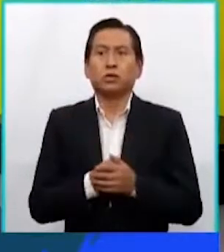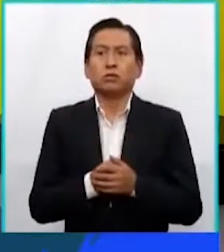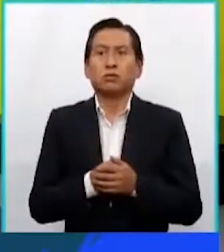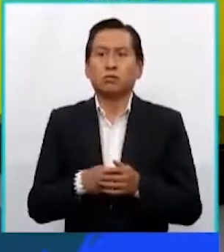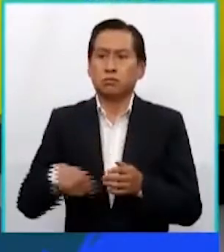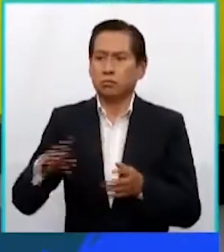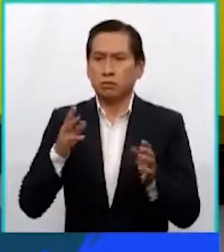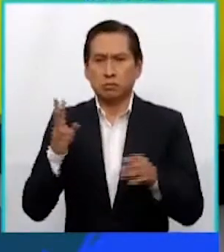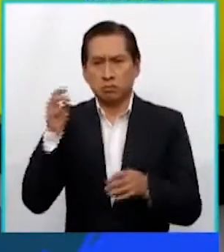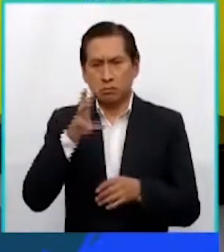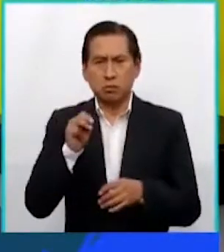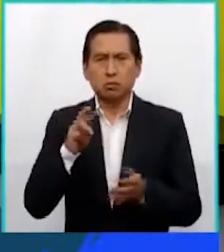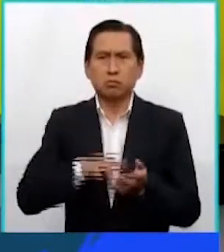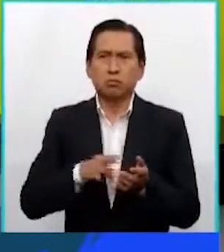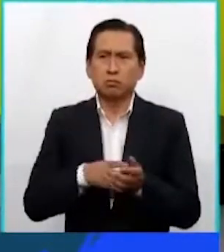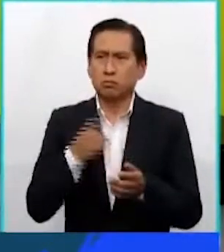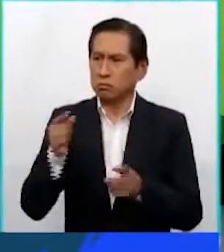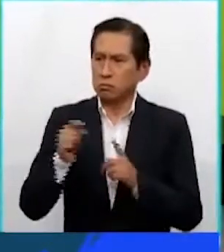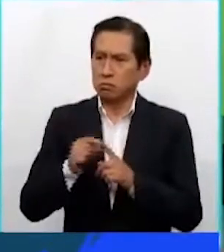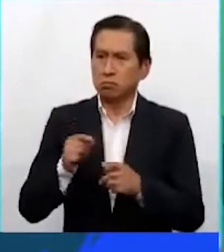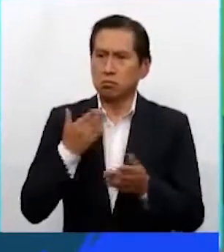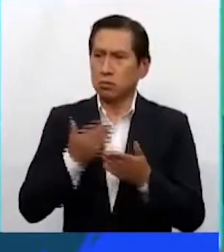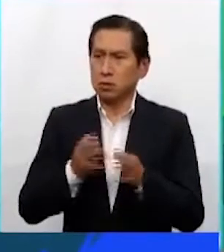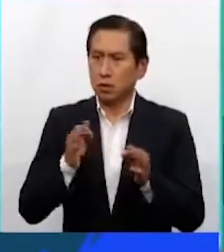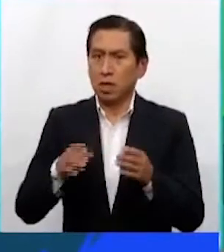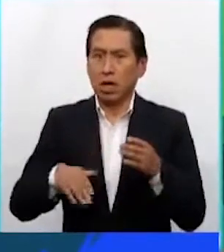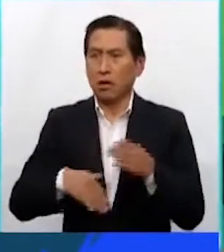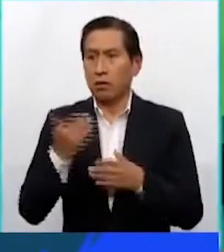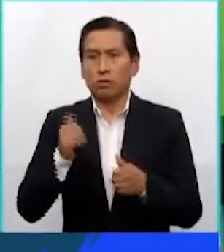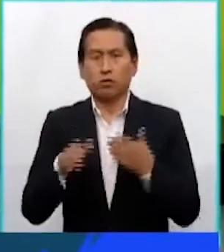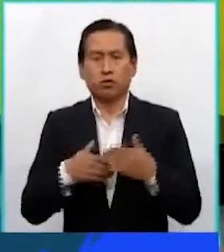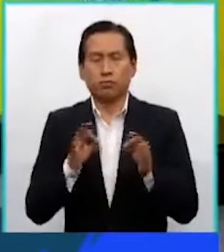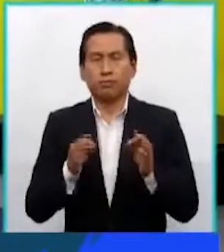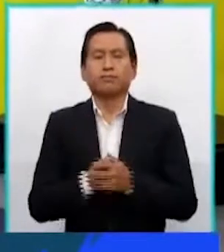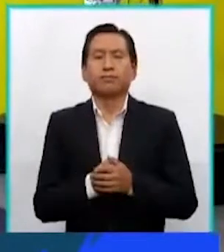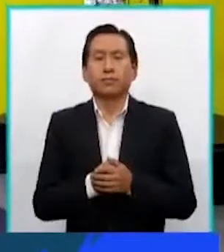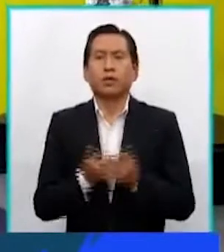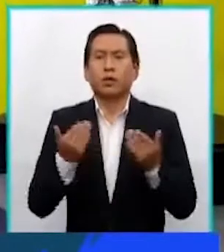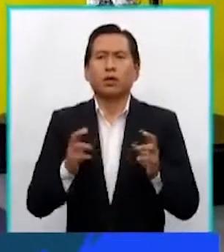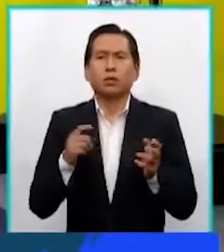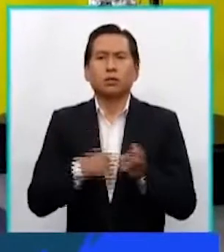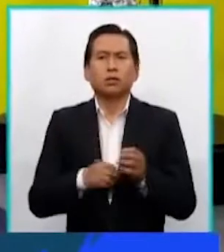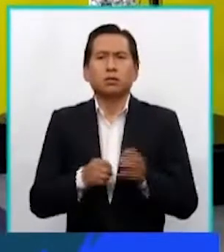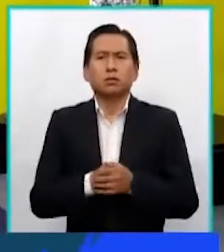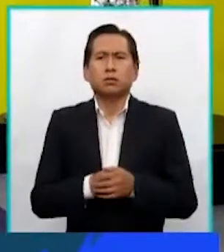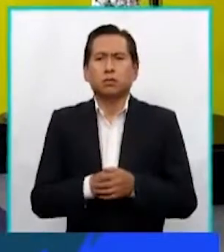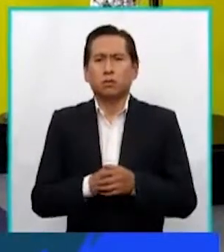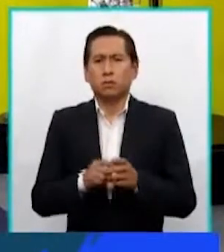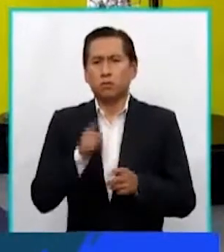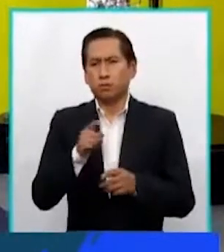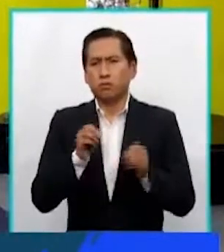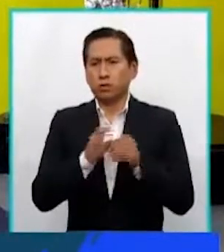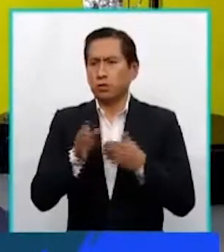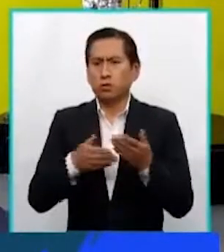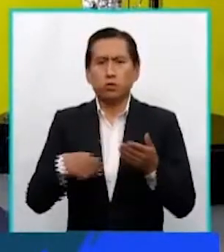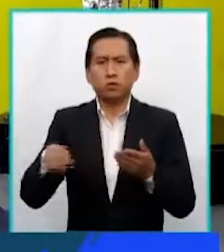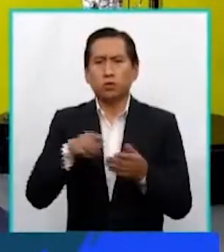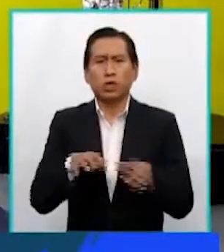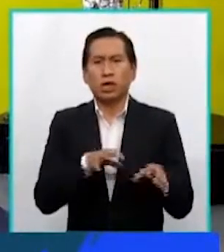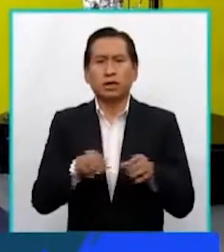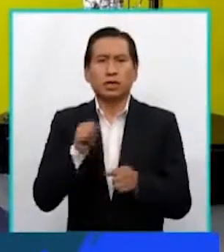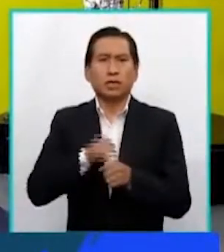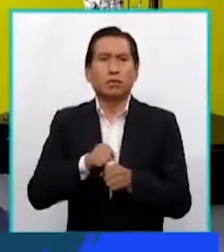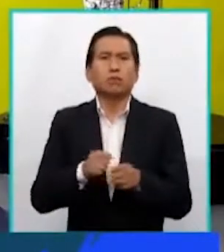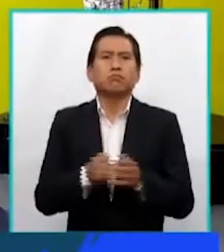suene medio raro. Si él nos dice que está saliendo bien hacia afuera, pues todo está bien. Vamos a hablar sobre ti, sobre todo, sobre el trabajo que vienes